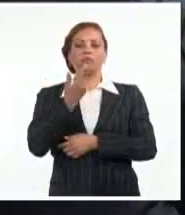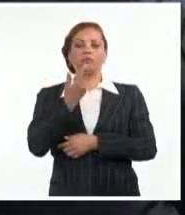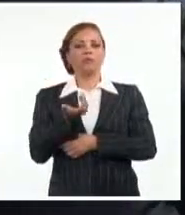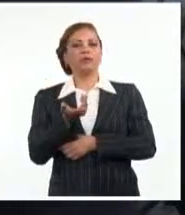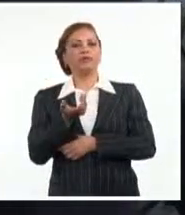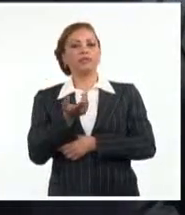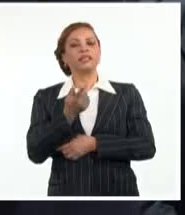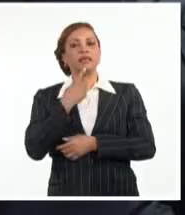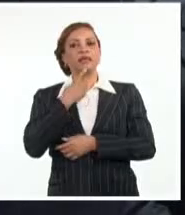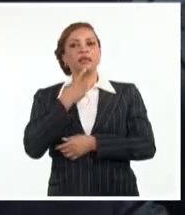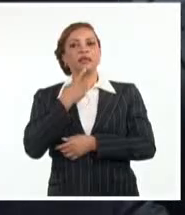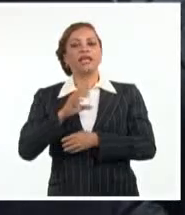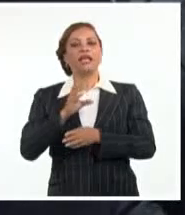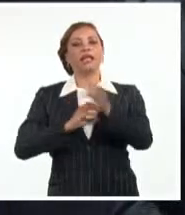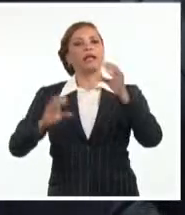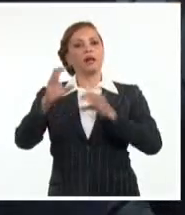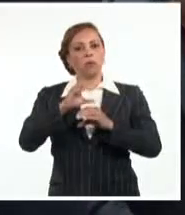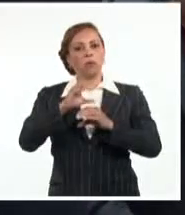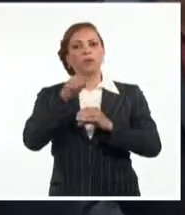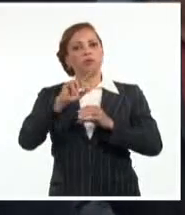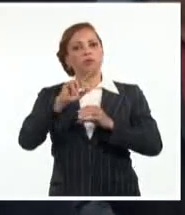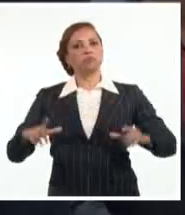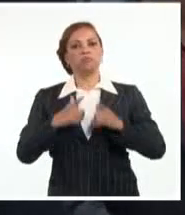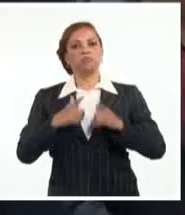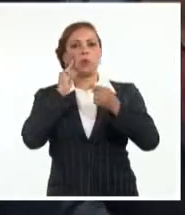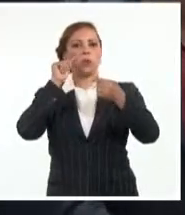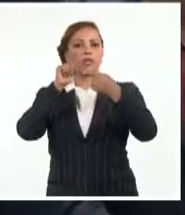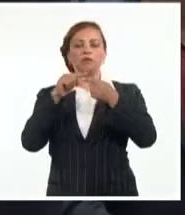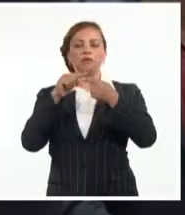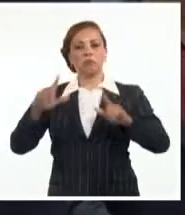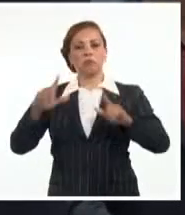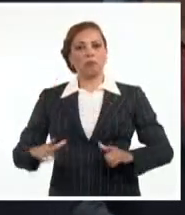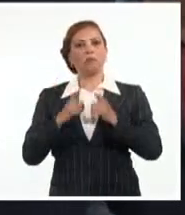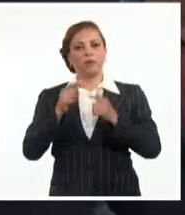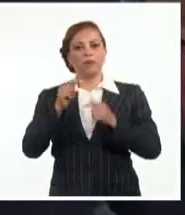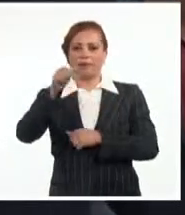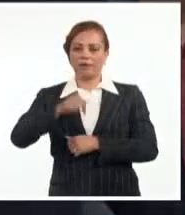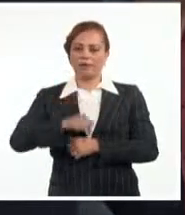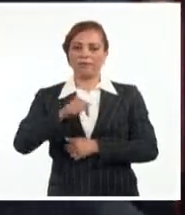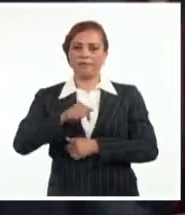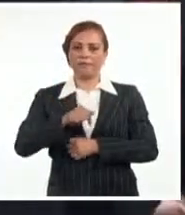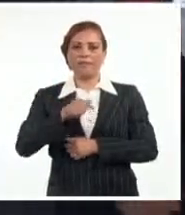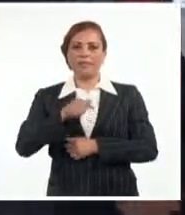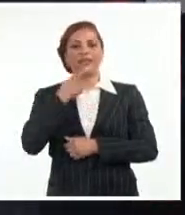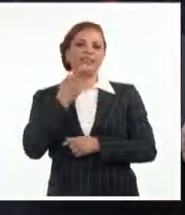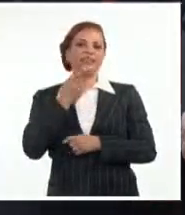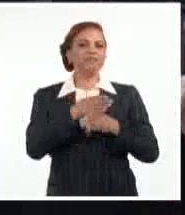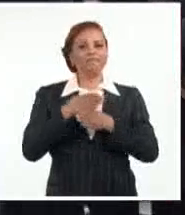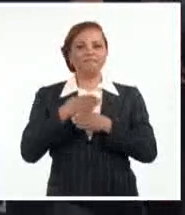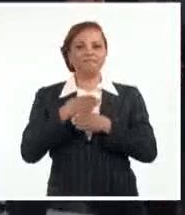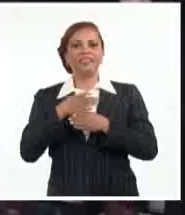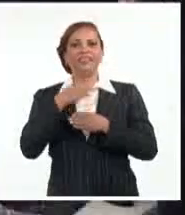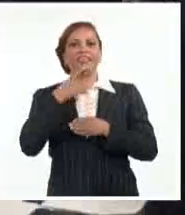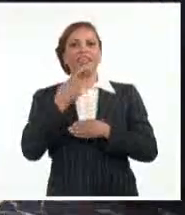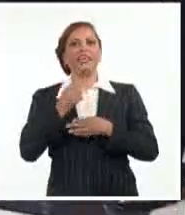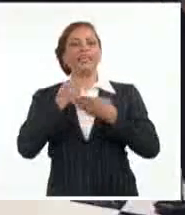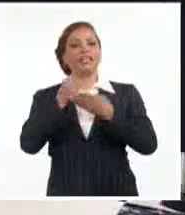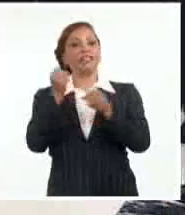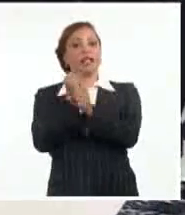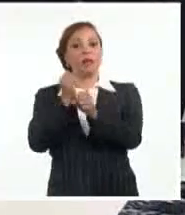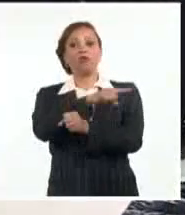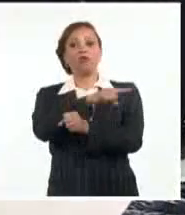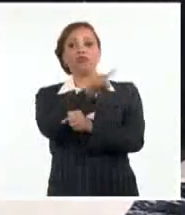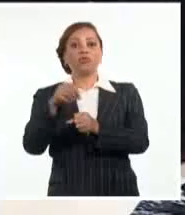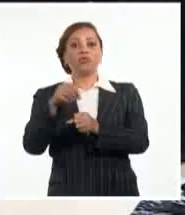exitoso de la cumbre y haber podido cumplir nosotros nuestros propósitos y nuestro objetivo. Es decir, que el poder de convocatoria con el trabajo que ustedes